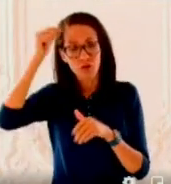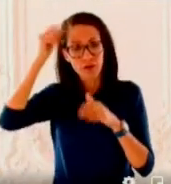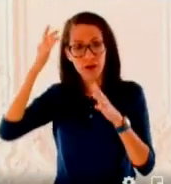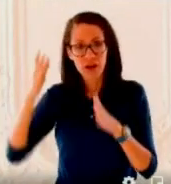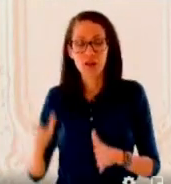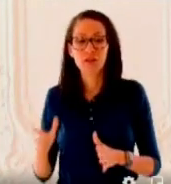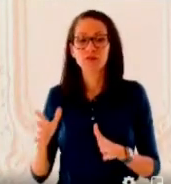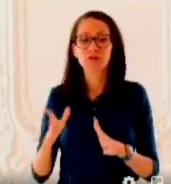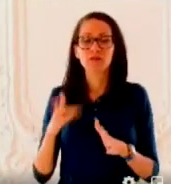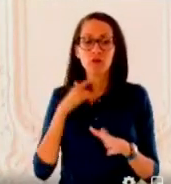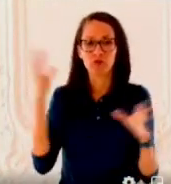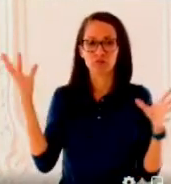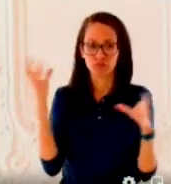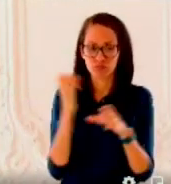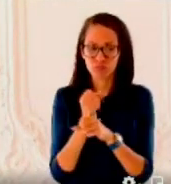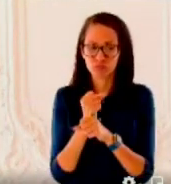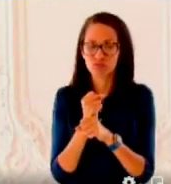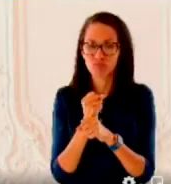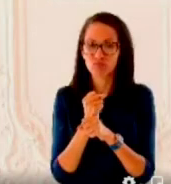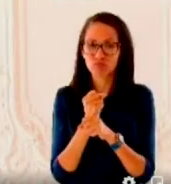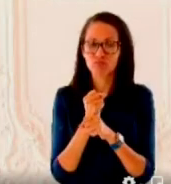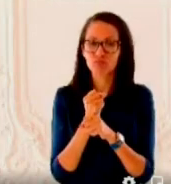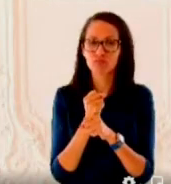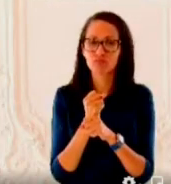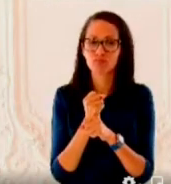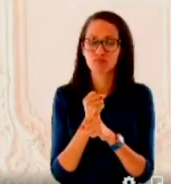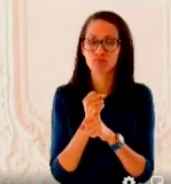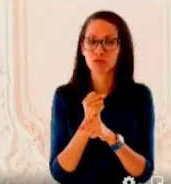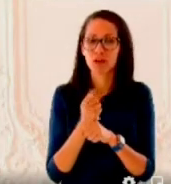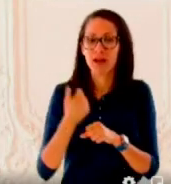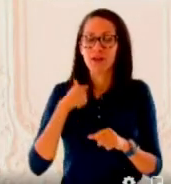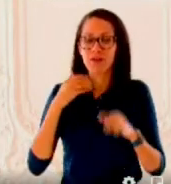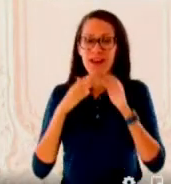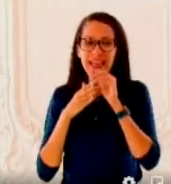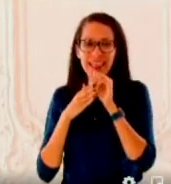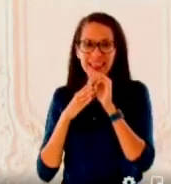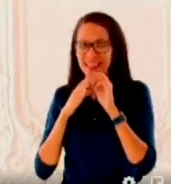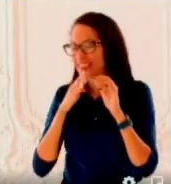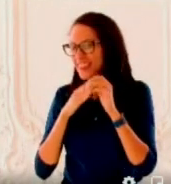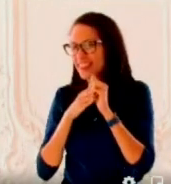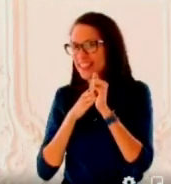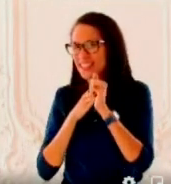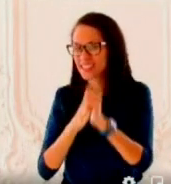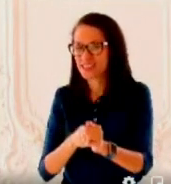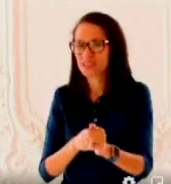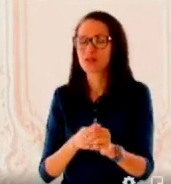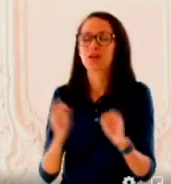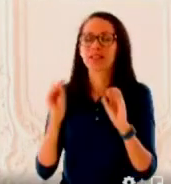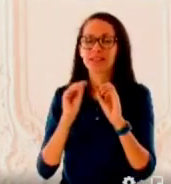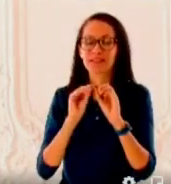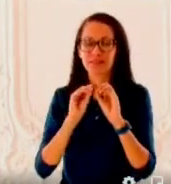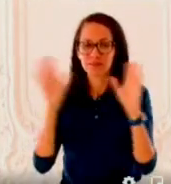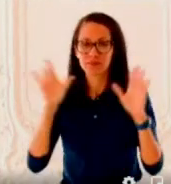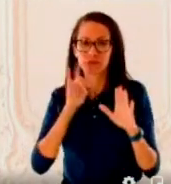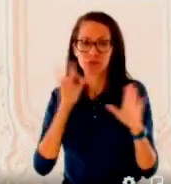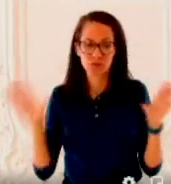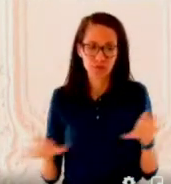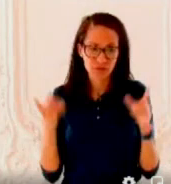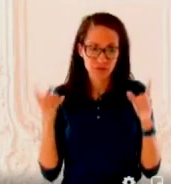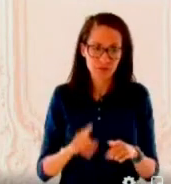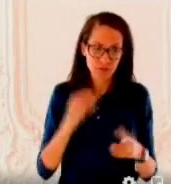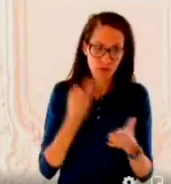lo resumió muy bien. Hay una dirección clara de lo que tiene que ocurrir con estos fondos, y es